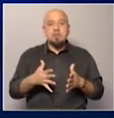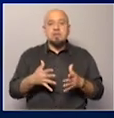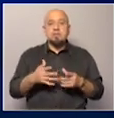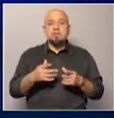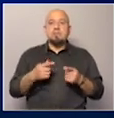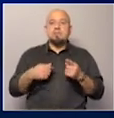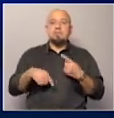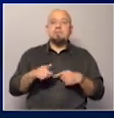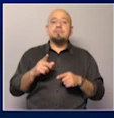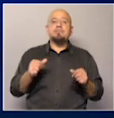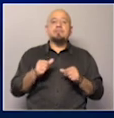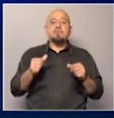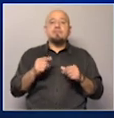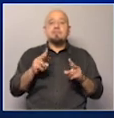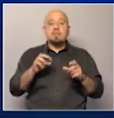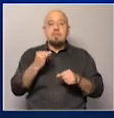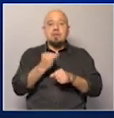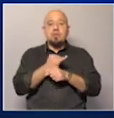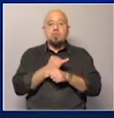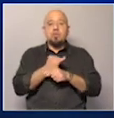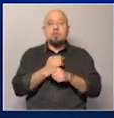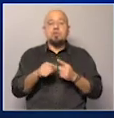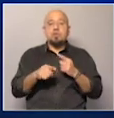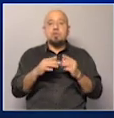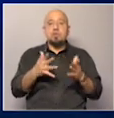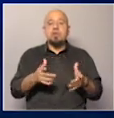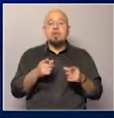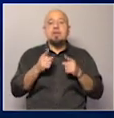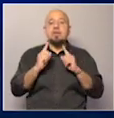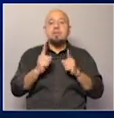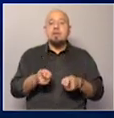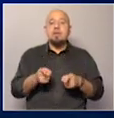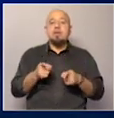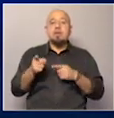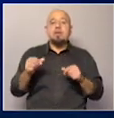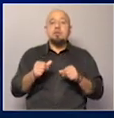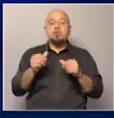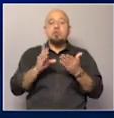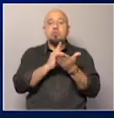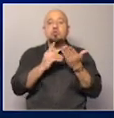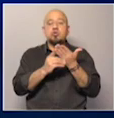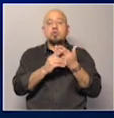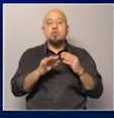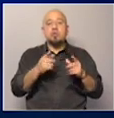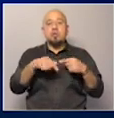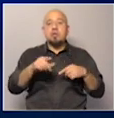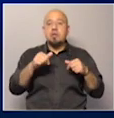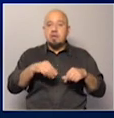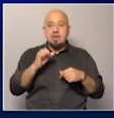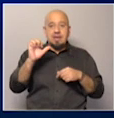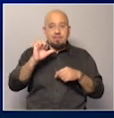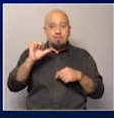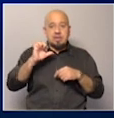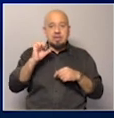sofisticado profundizar la industrialización del país recordemos que él fue también el artífice de los proyectos de nacionalización de empresas importantes